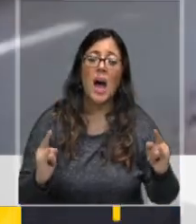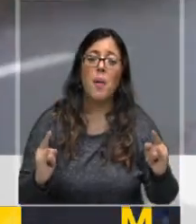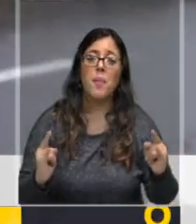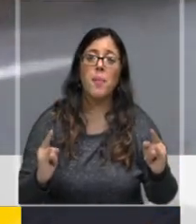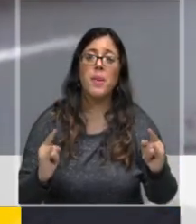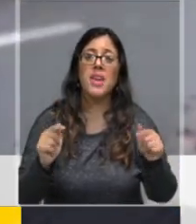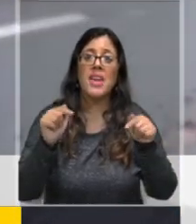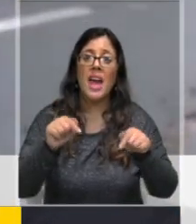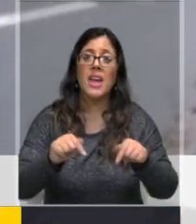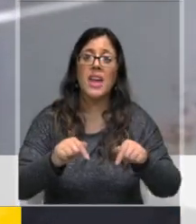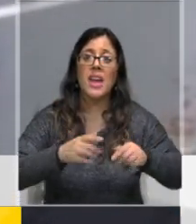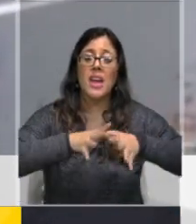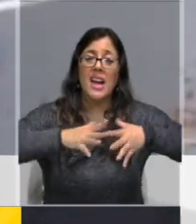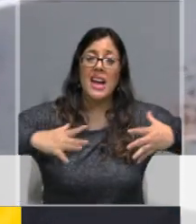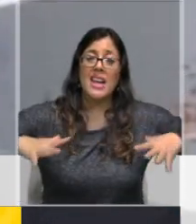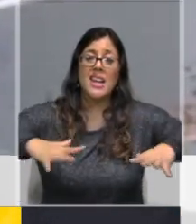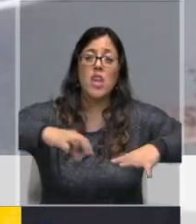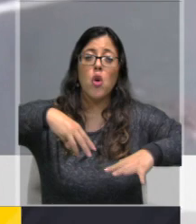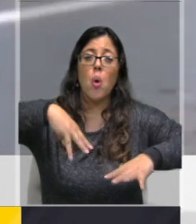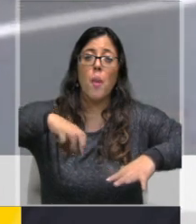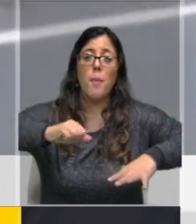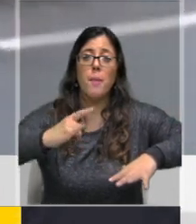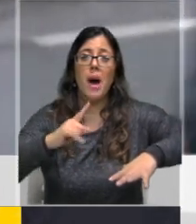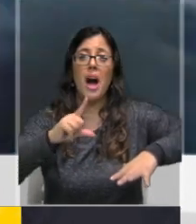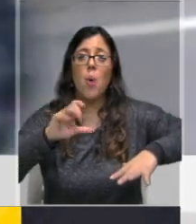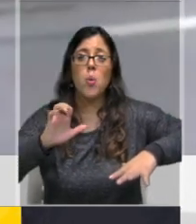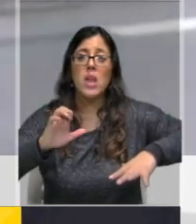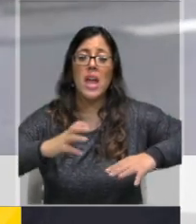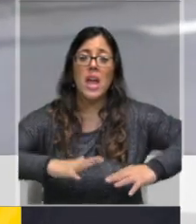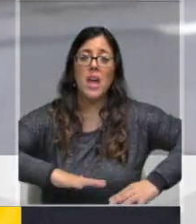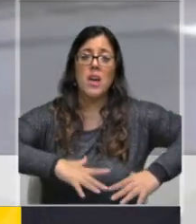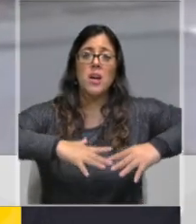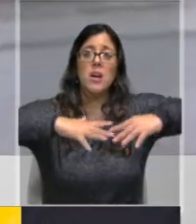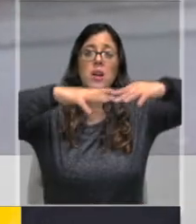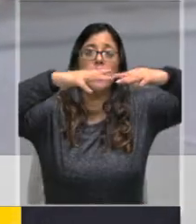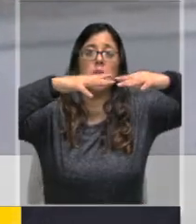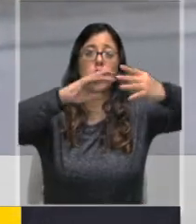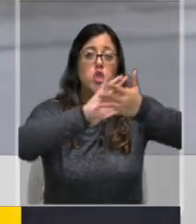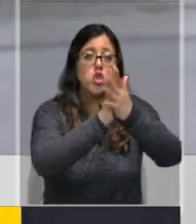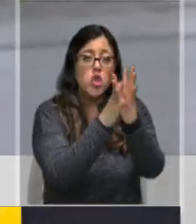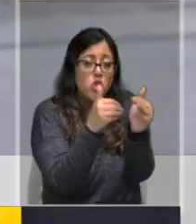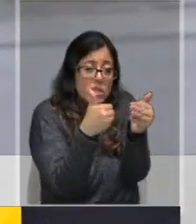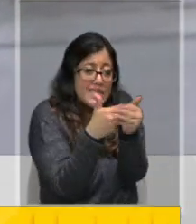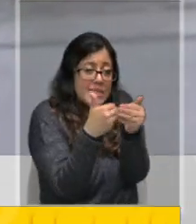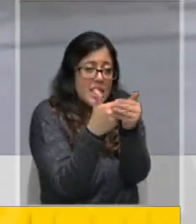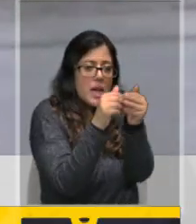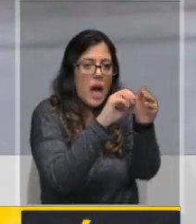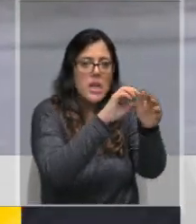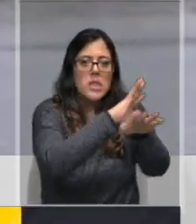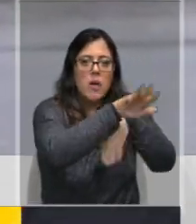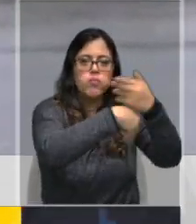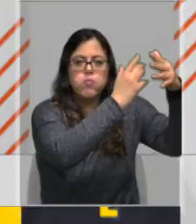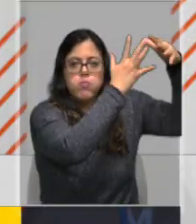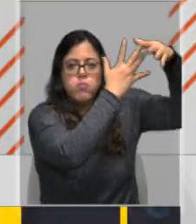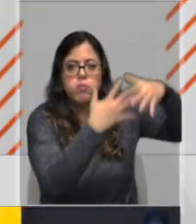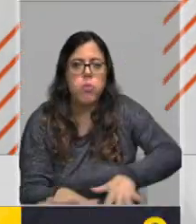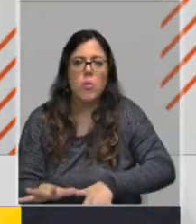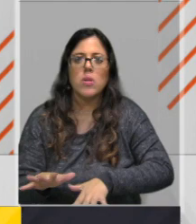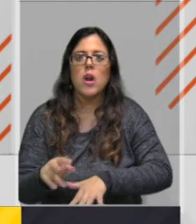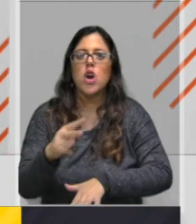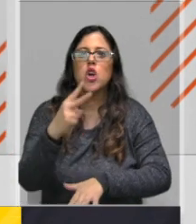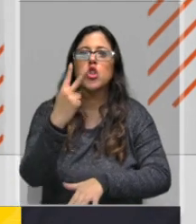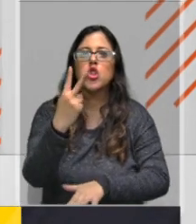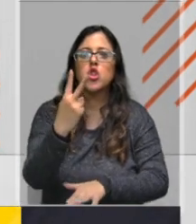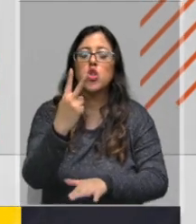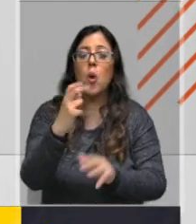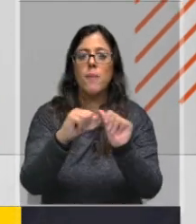Maule, como revisábamos las imágenes, ya ha llevado todo lo que estaba a la orilla de camino. Aproximadamente 2 metros ha